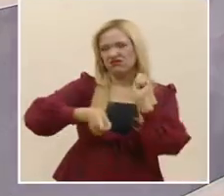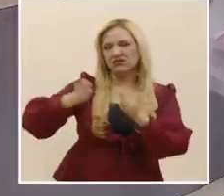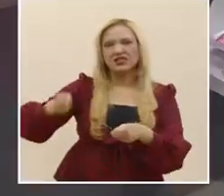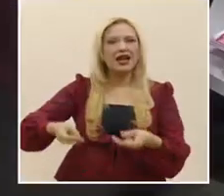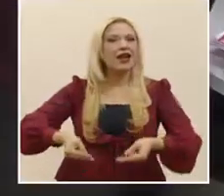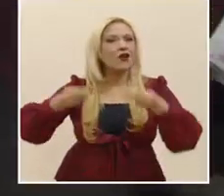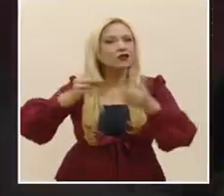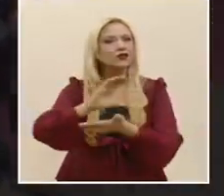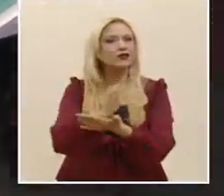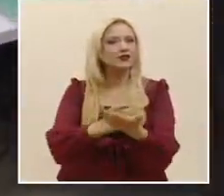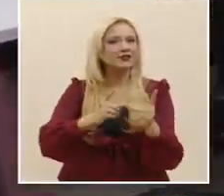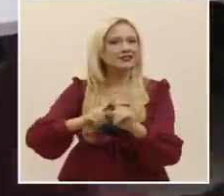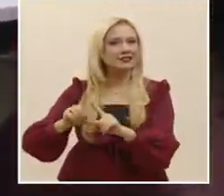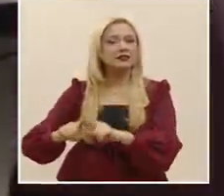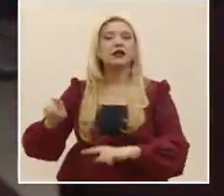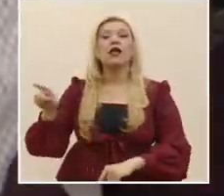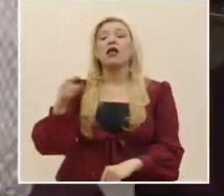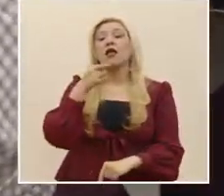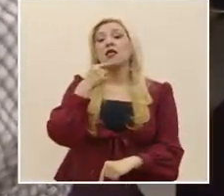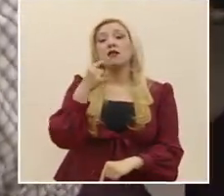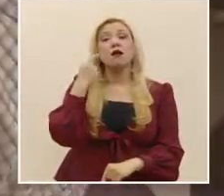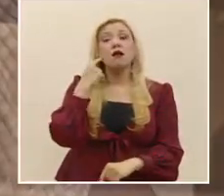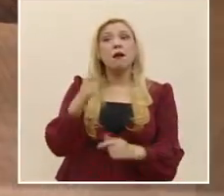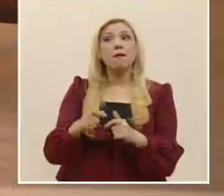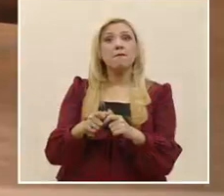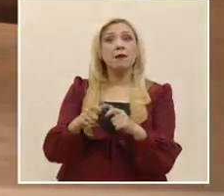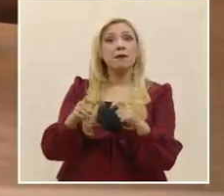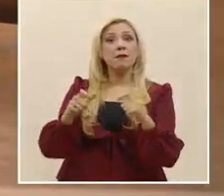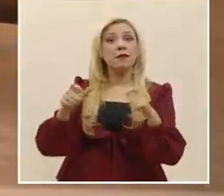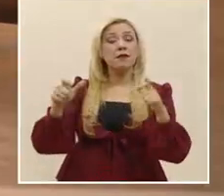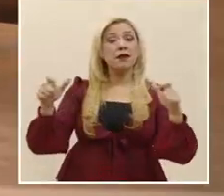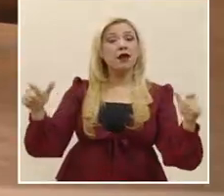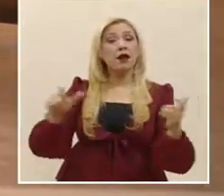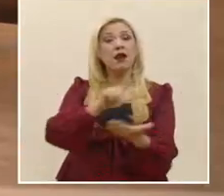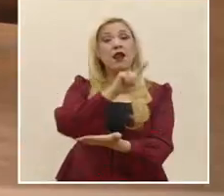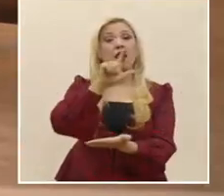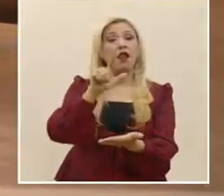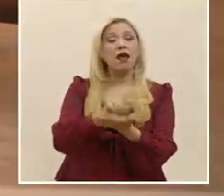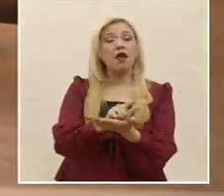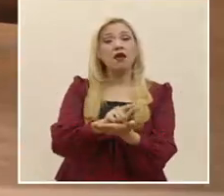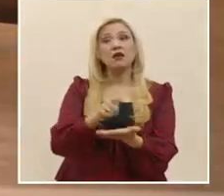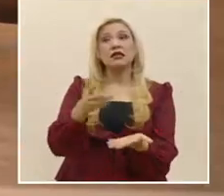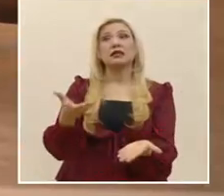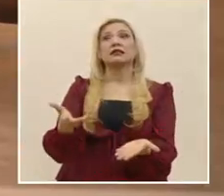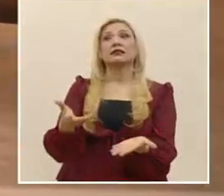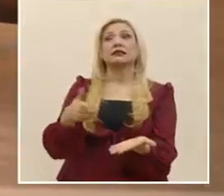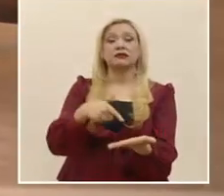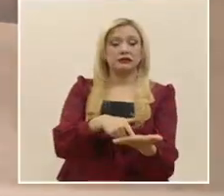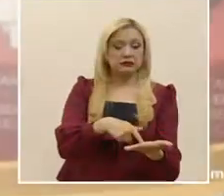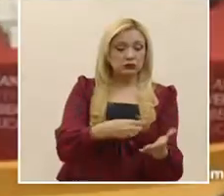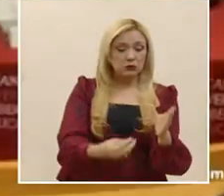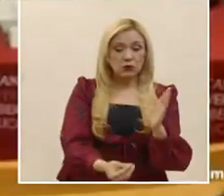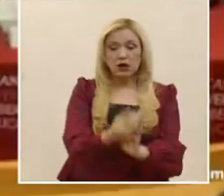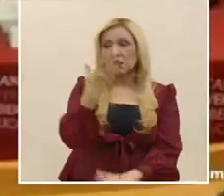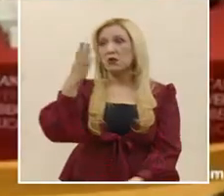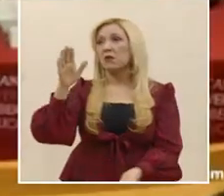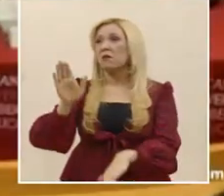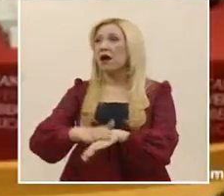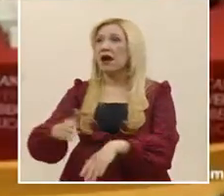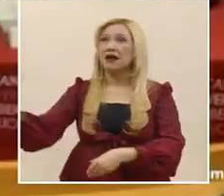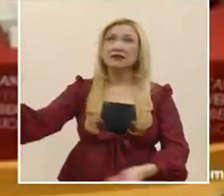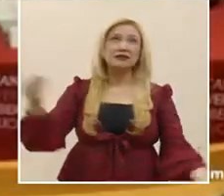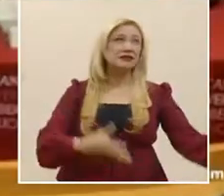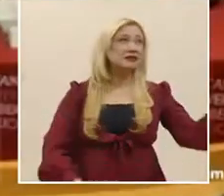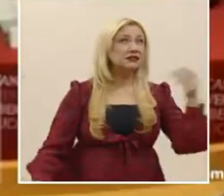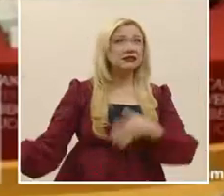competencia económica, destacó el aumento de trabajo que la ley de competencia representó. Y bueno, pues esto ha